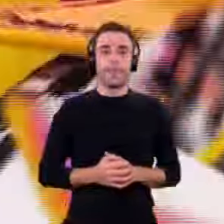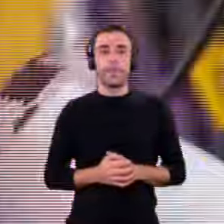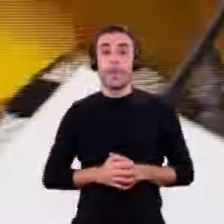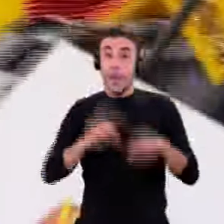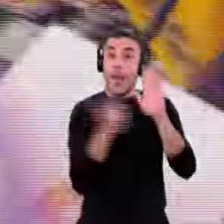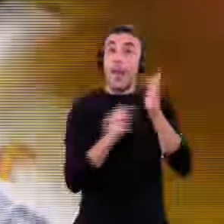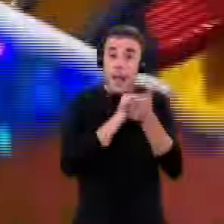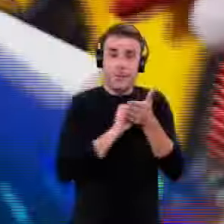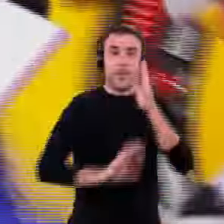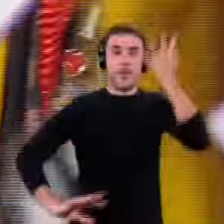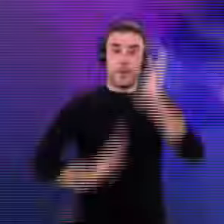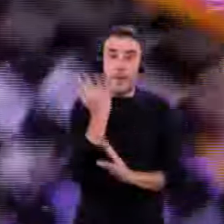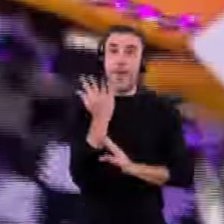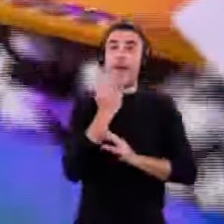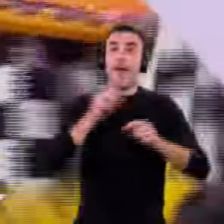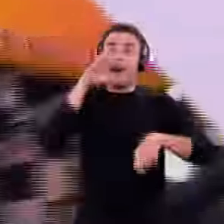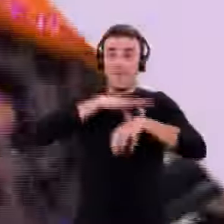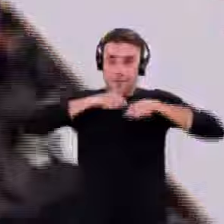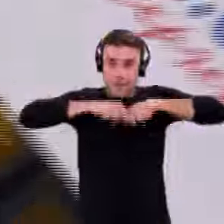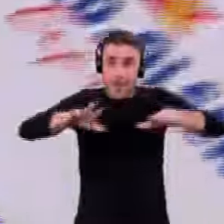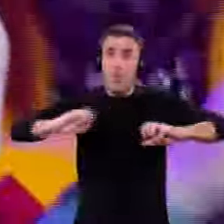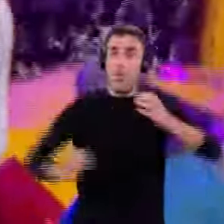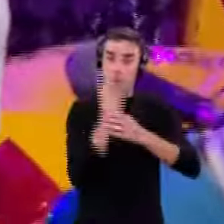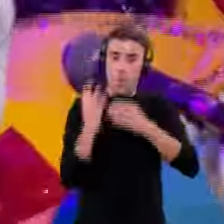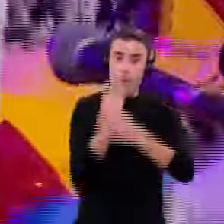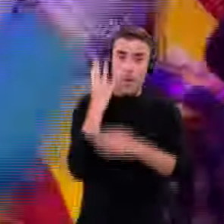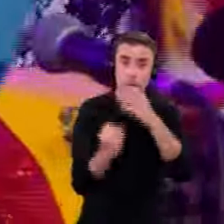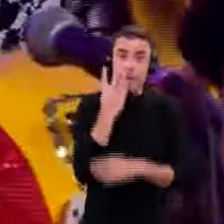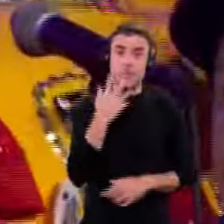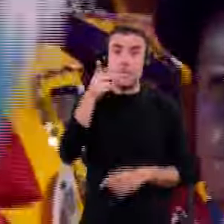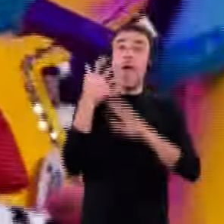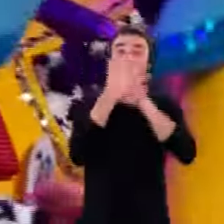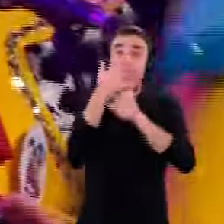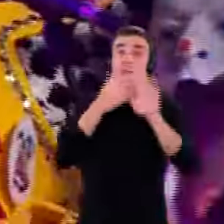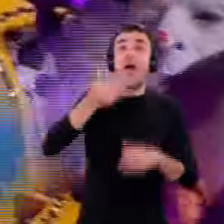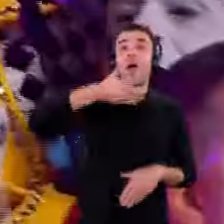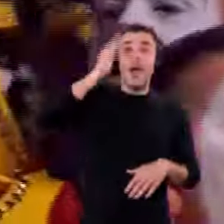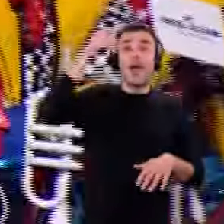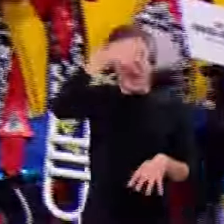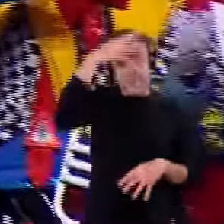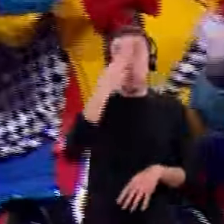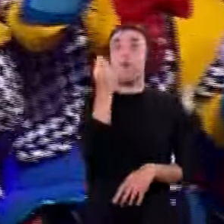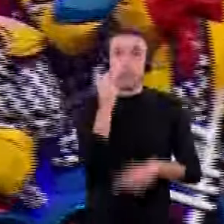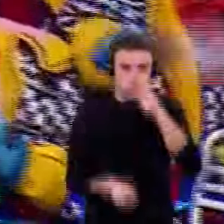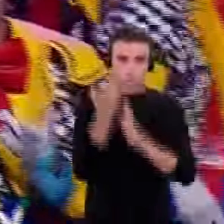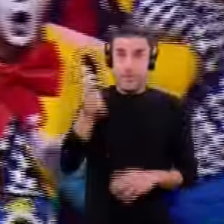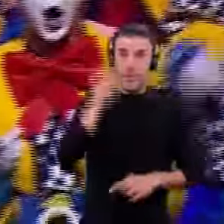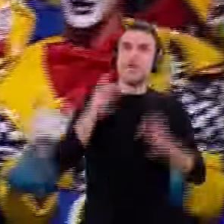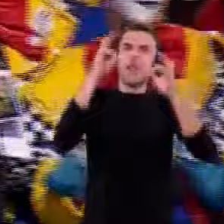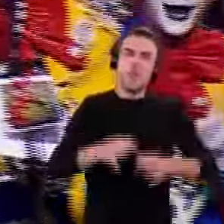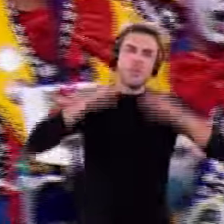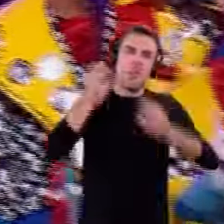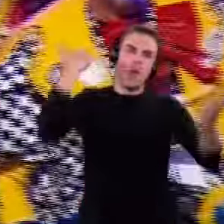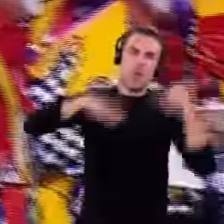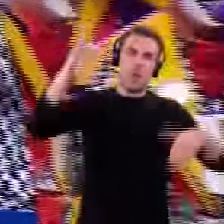hacer? La limpia el incendio, la plaga, el volcán, y si habla clavijo también sube el pan. Mil excusas te